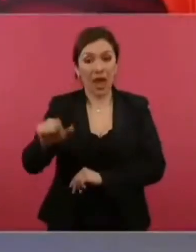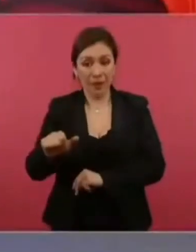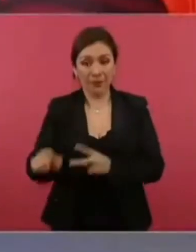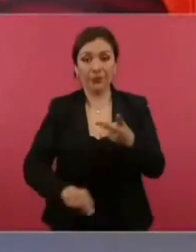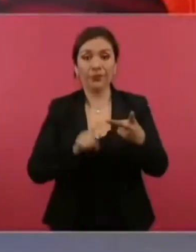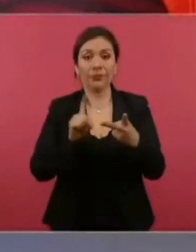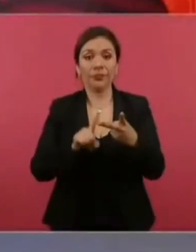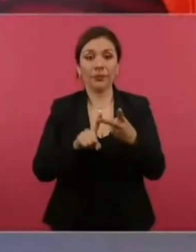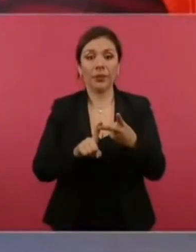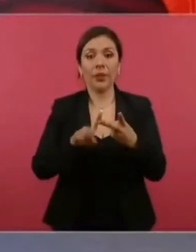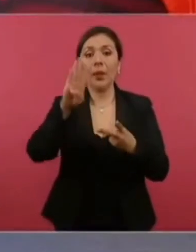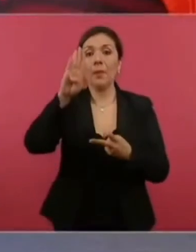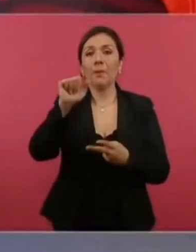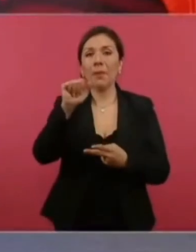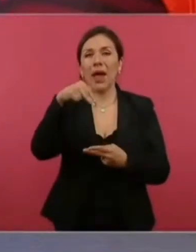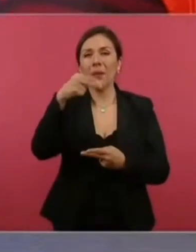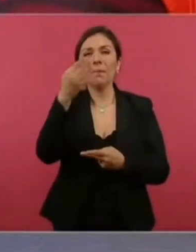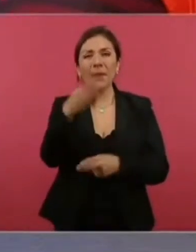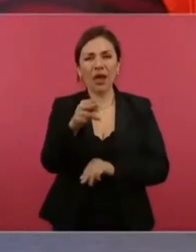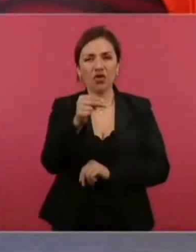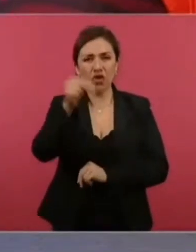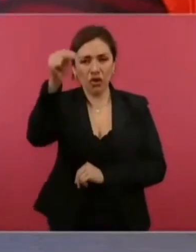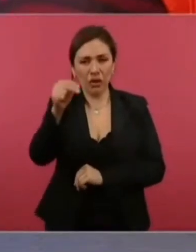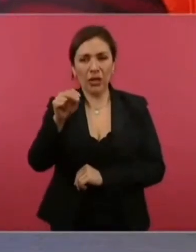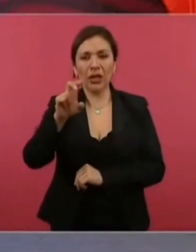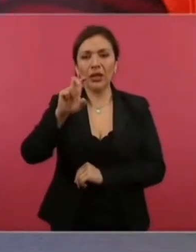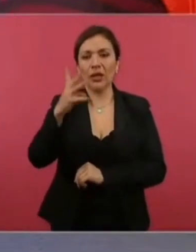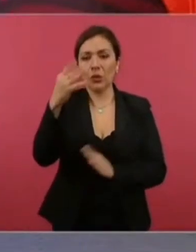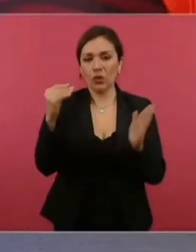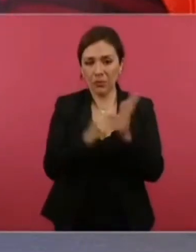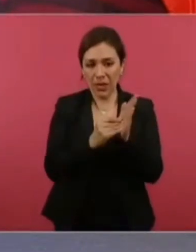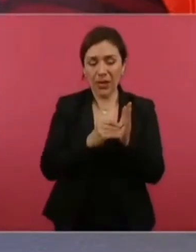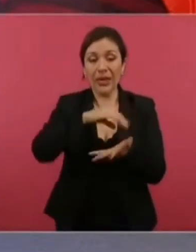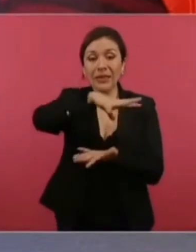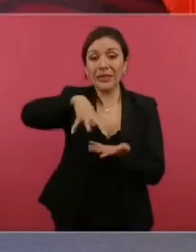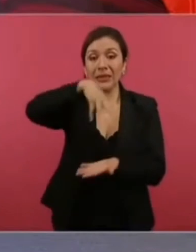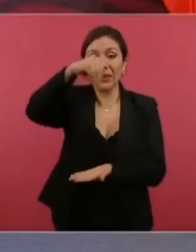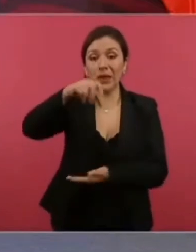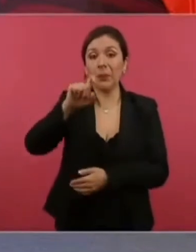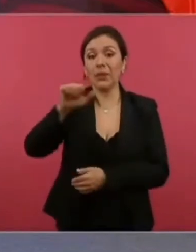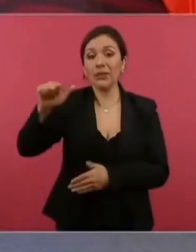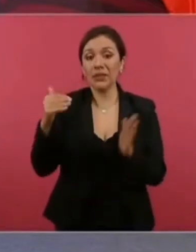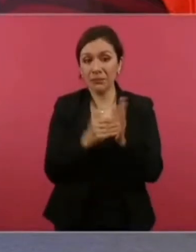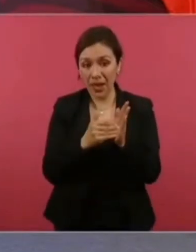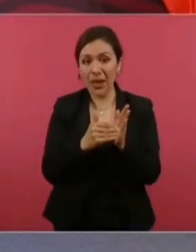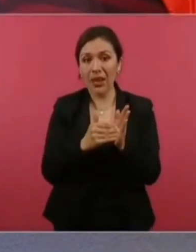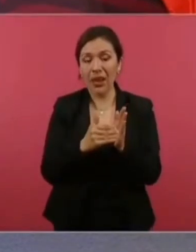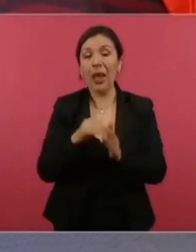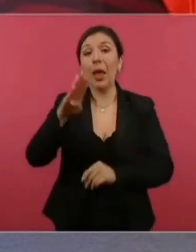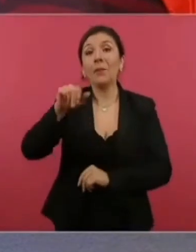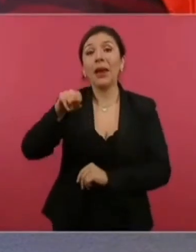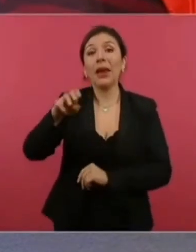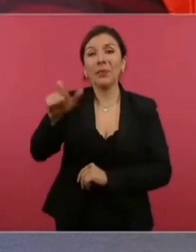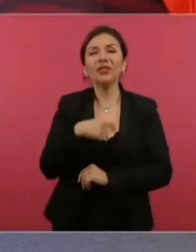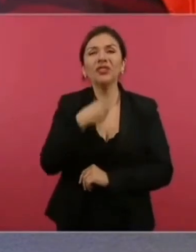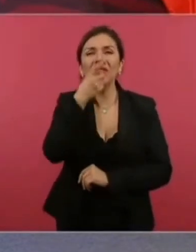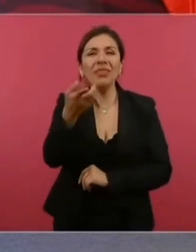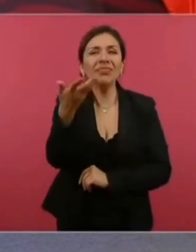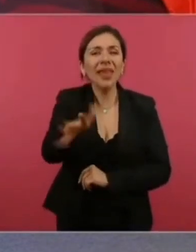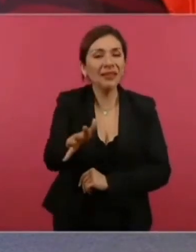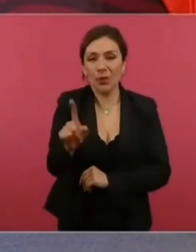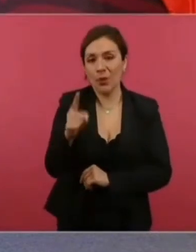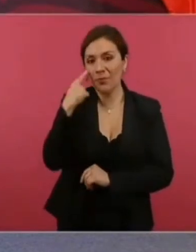34 mil, Banorte. 26 mil, Santander. Aquí está. Decía yo 10,